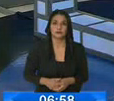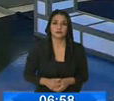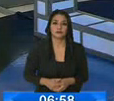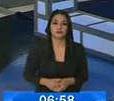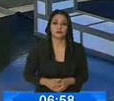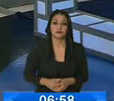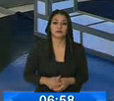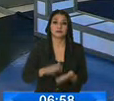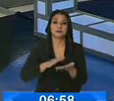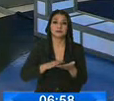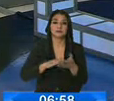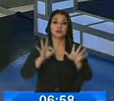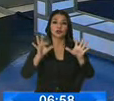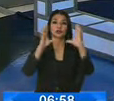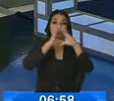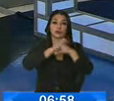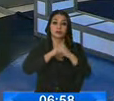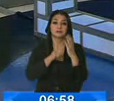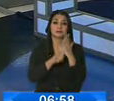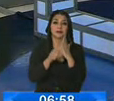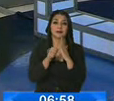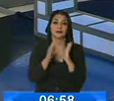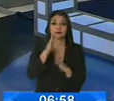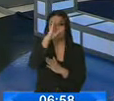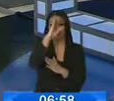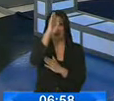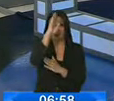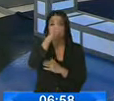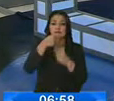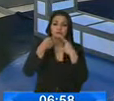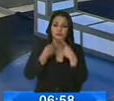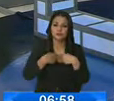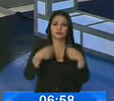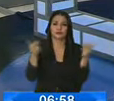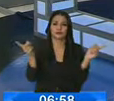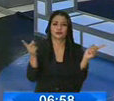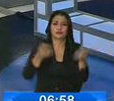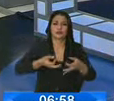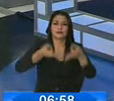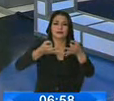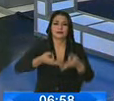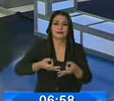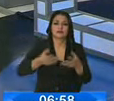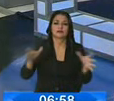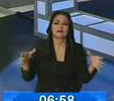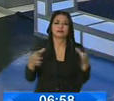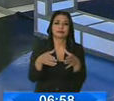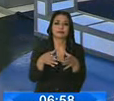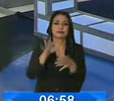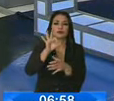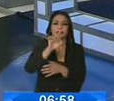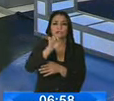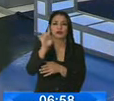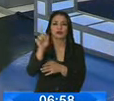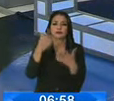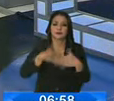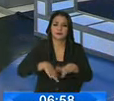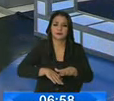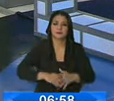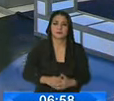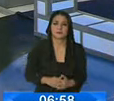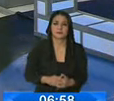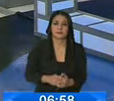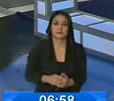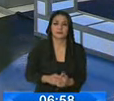8 de la noche aproximadamente, el Ministerio de Interior hizo una rueda de prensa en el ECU 911. Ahí